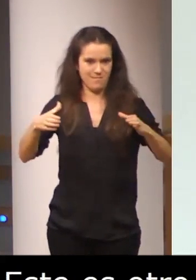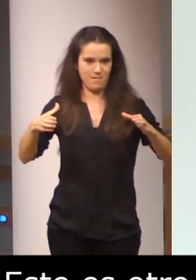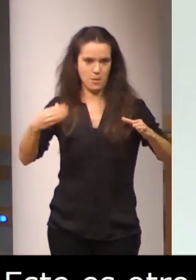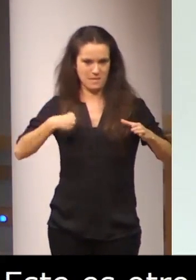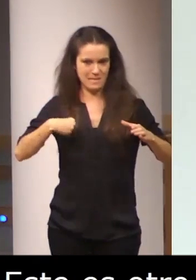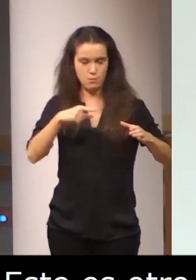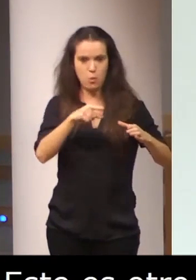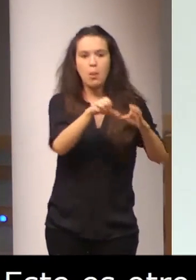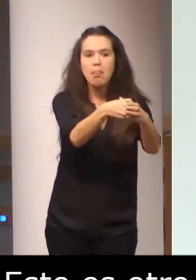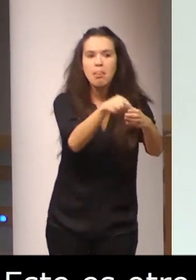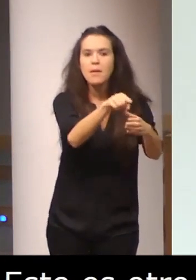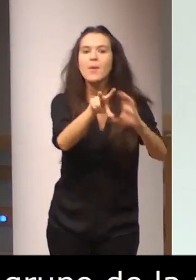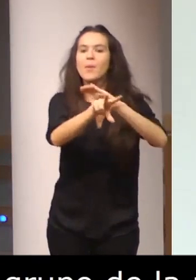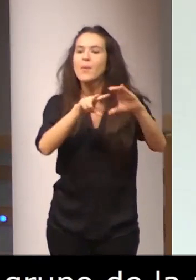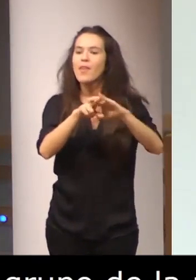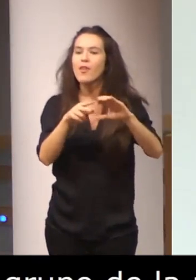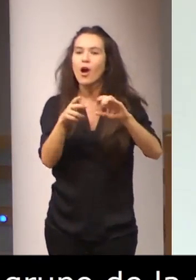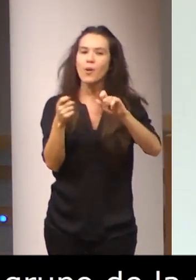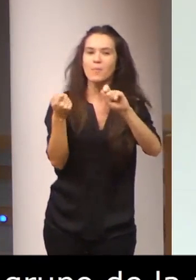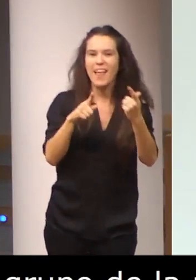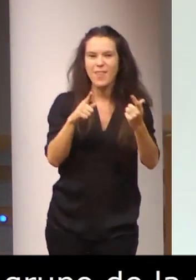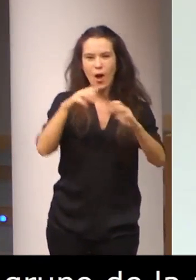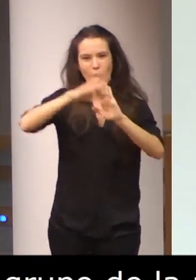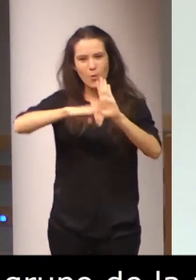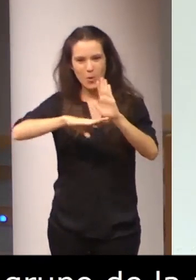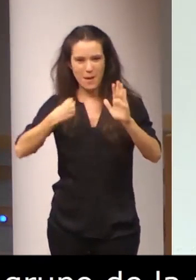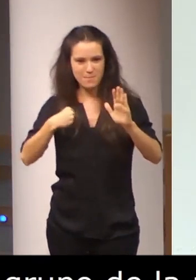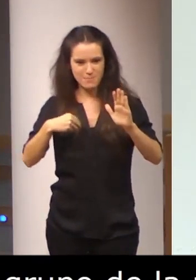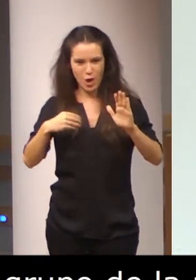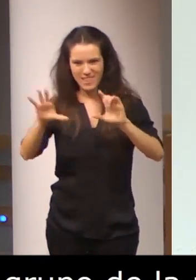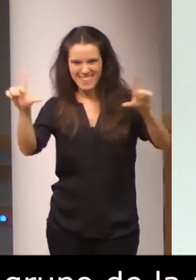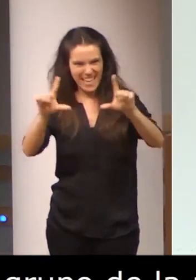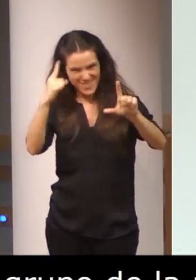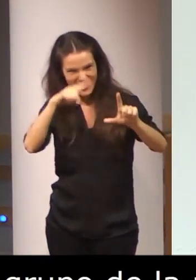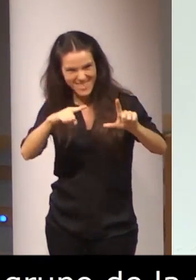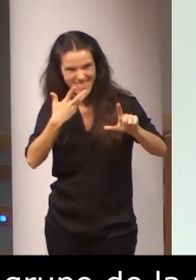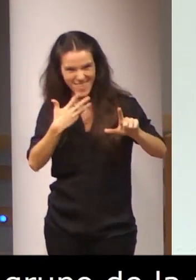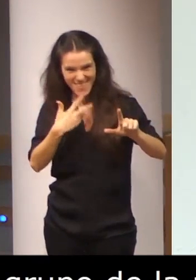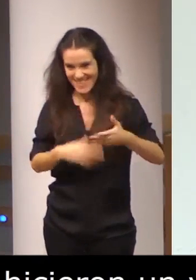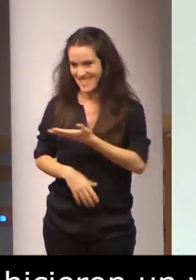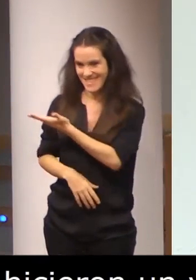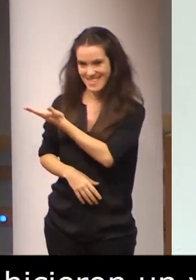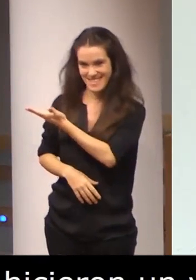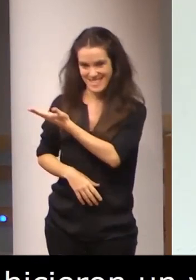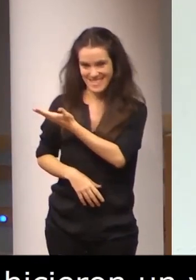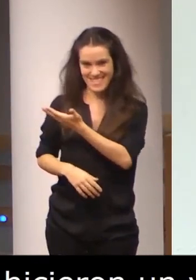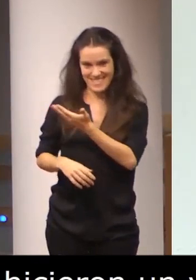hicieron un vídeo imitando al programa este de la televisión, de